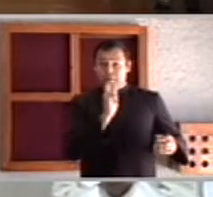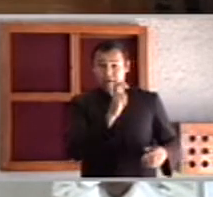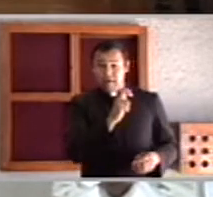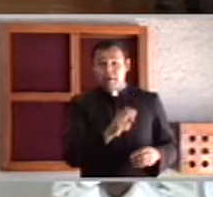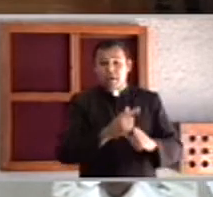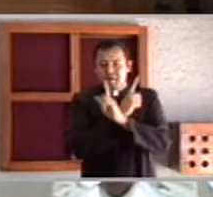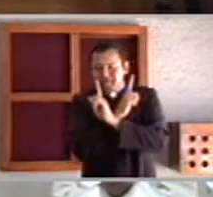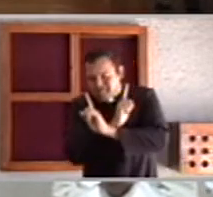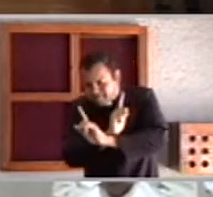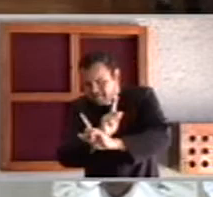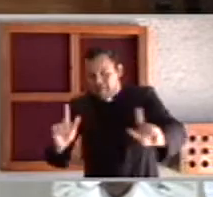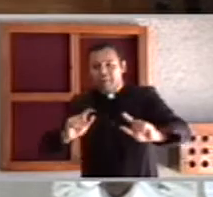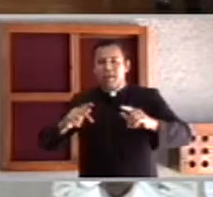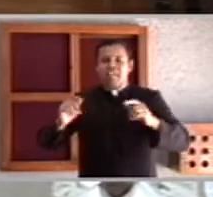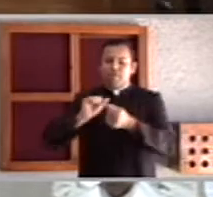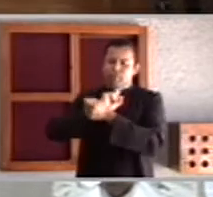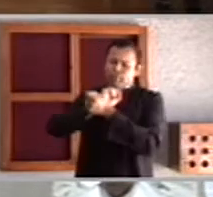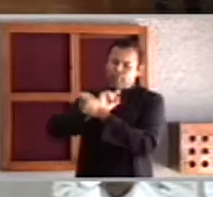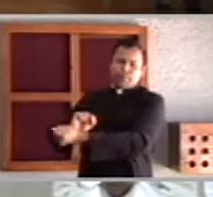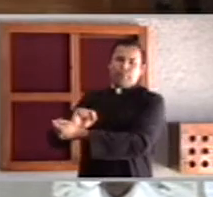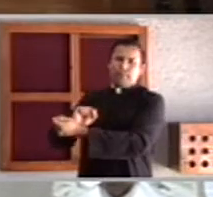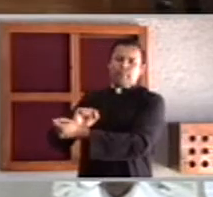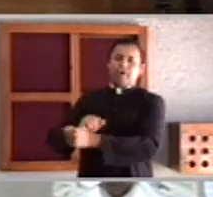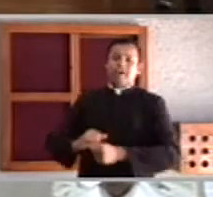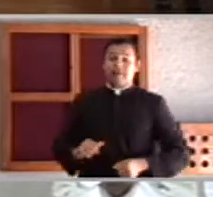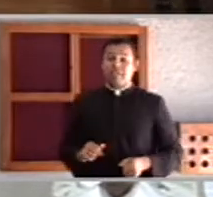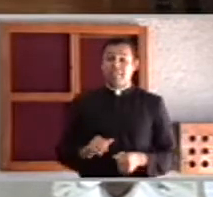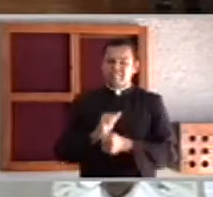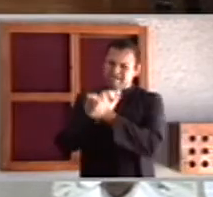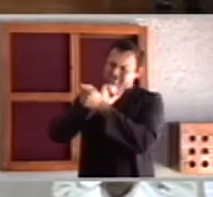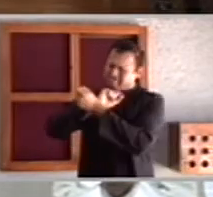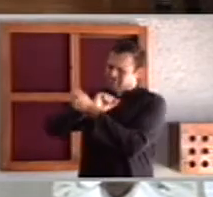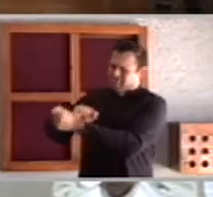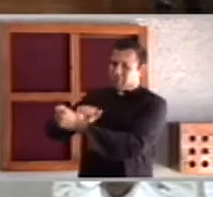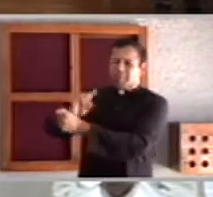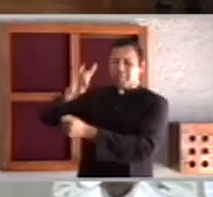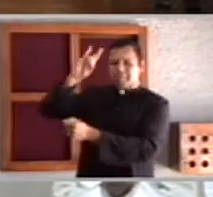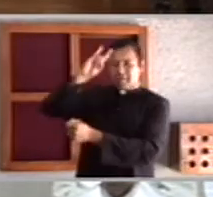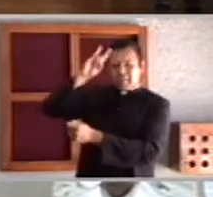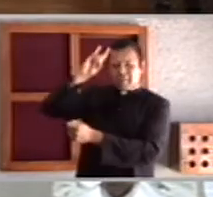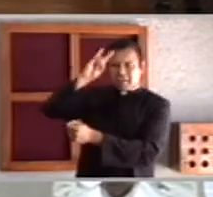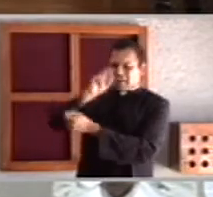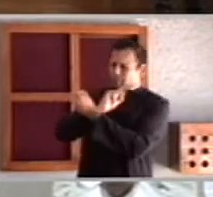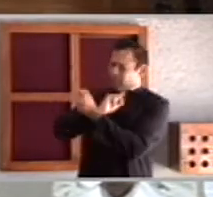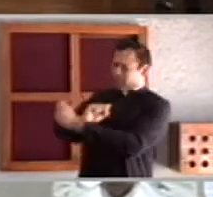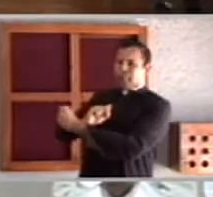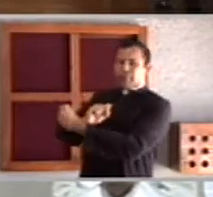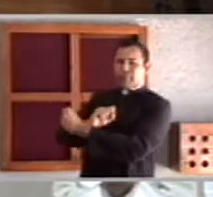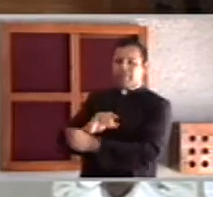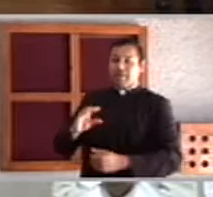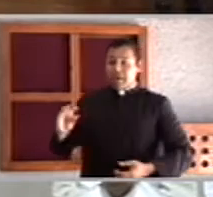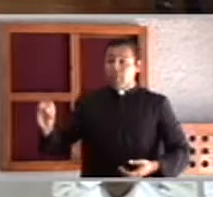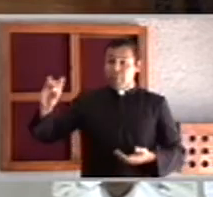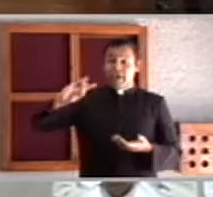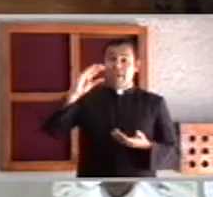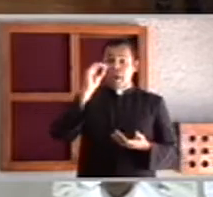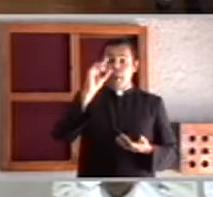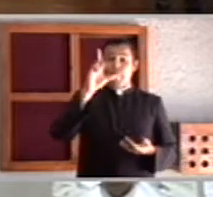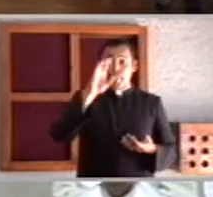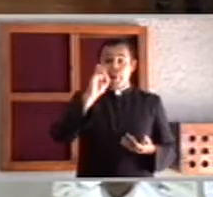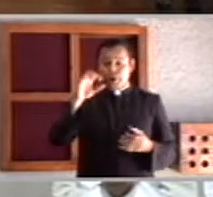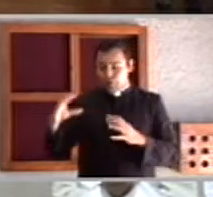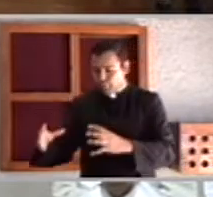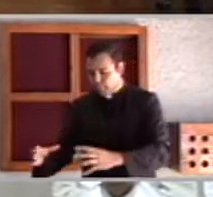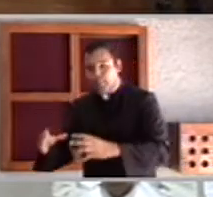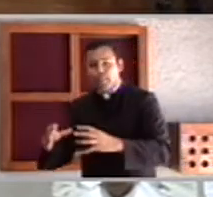la esclavitud del pecado y del demonio. Ahí está simbolizada la